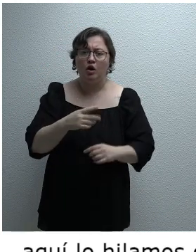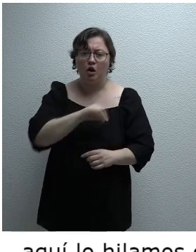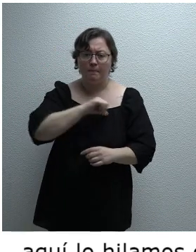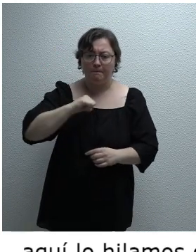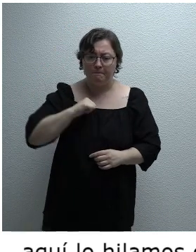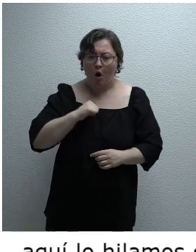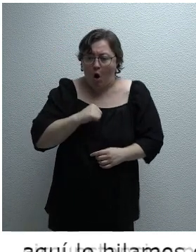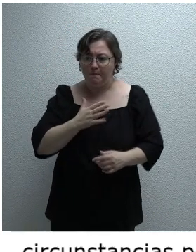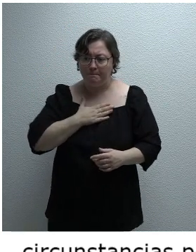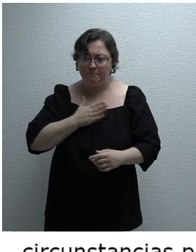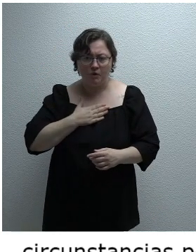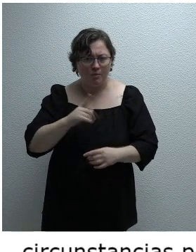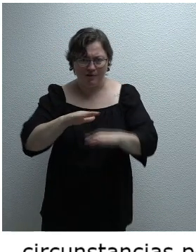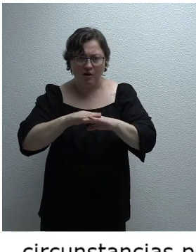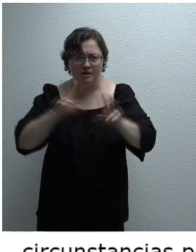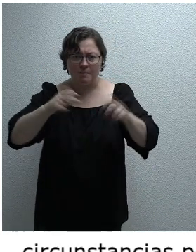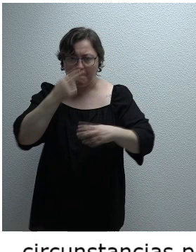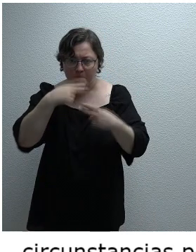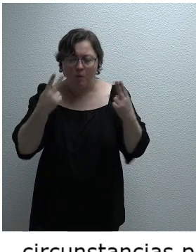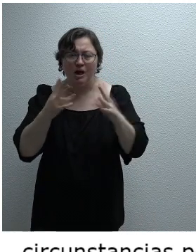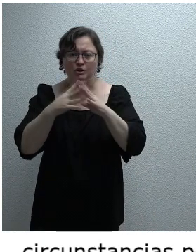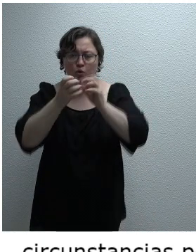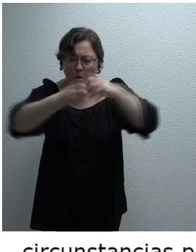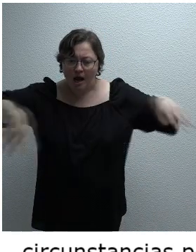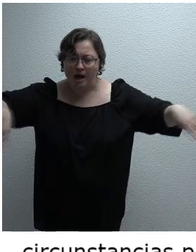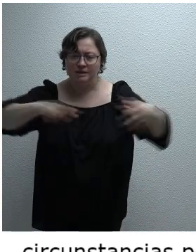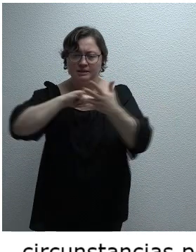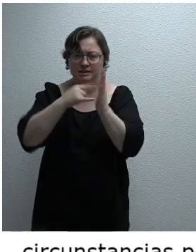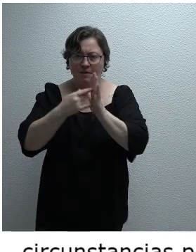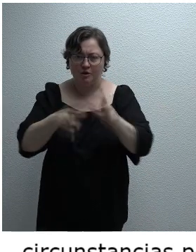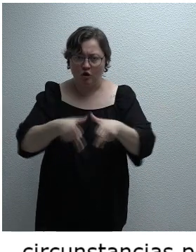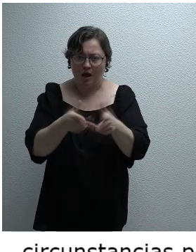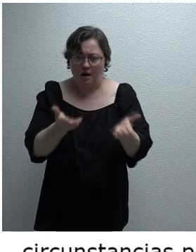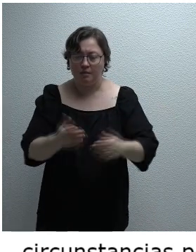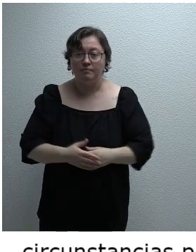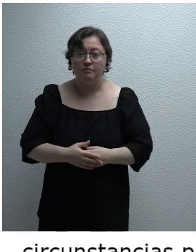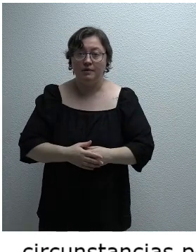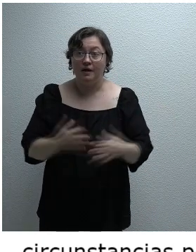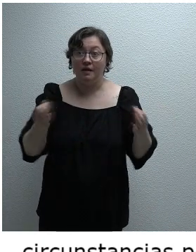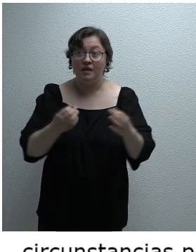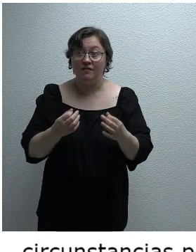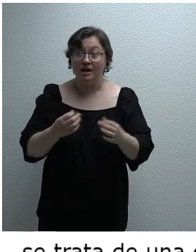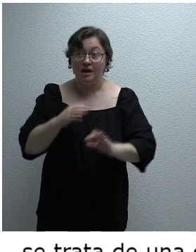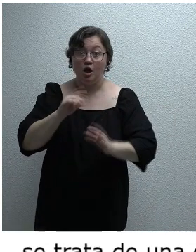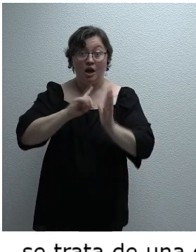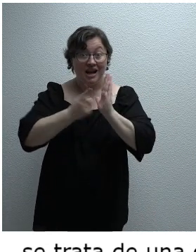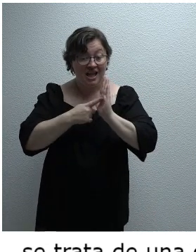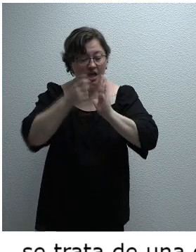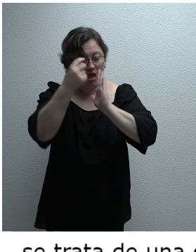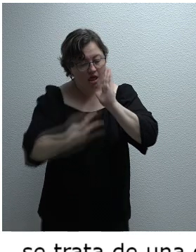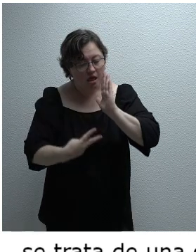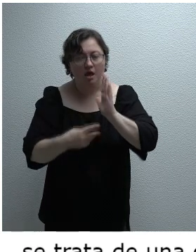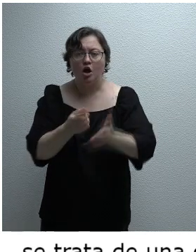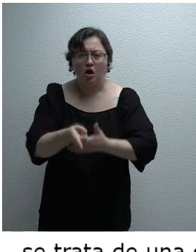trata de una cuestión también pública, estructural en nuestra sociedad, que debe regular nuestro ordenamiento